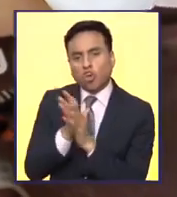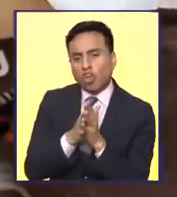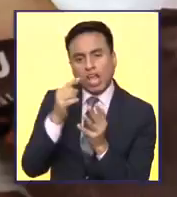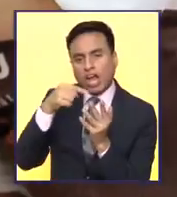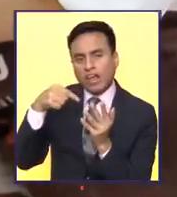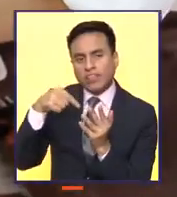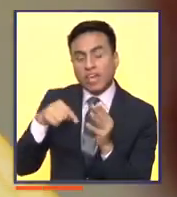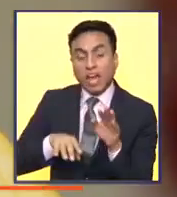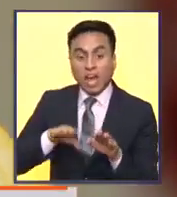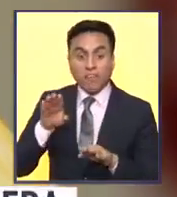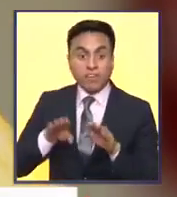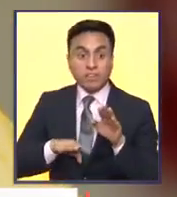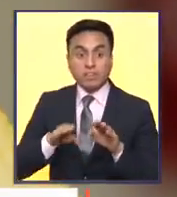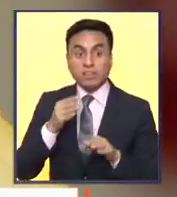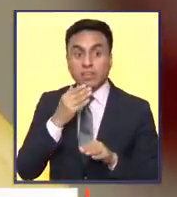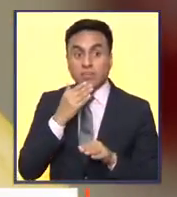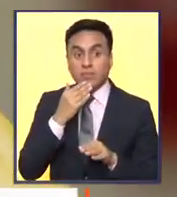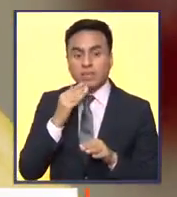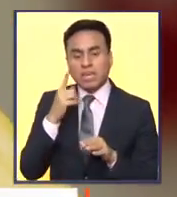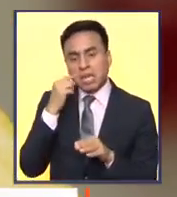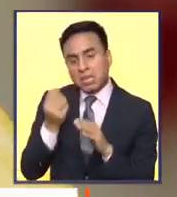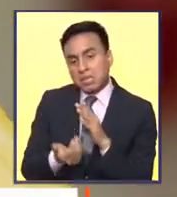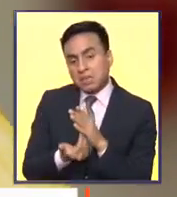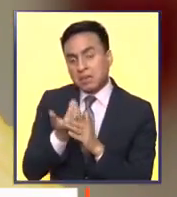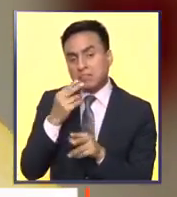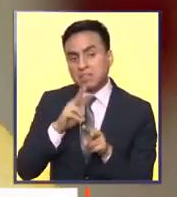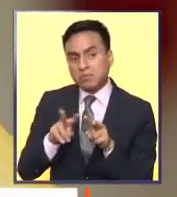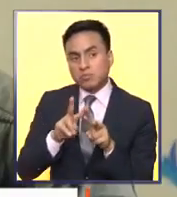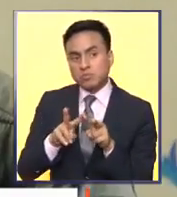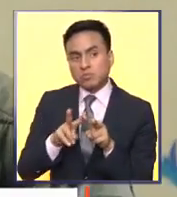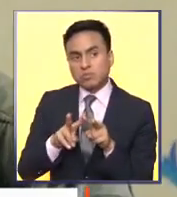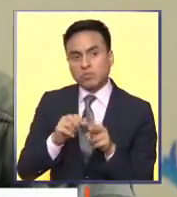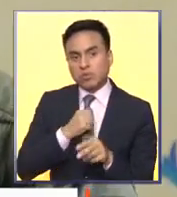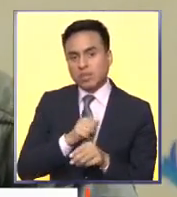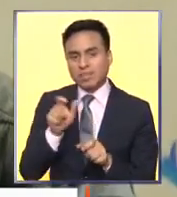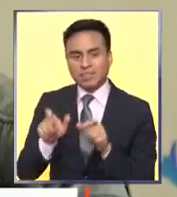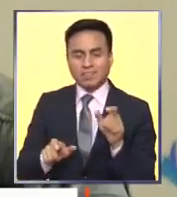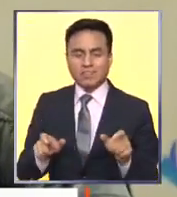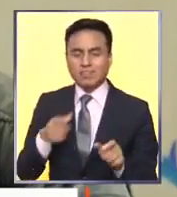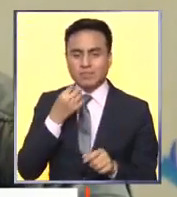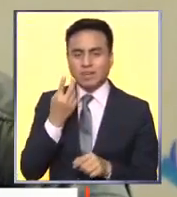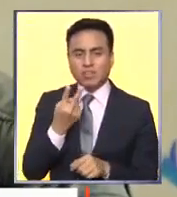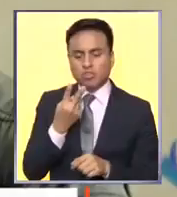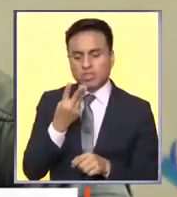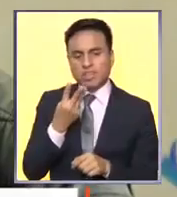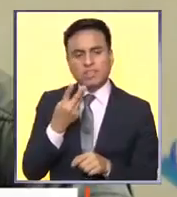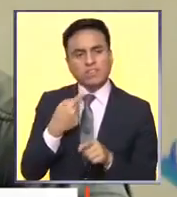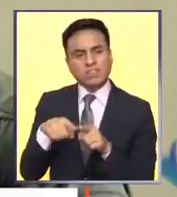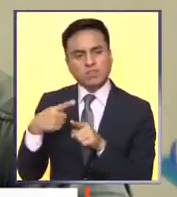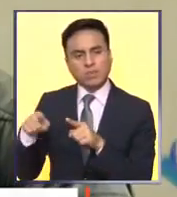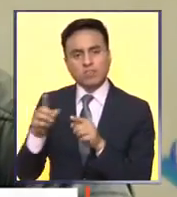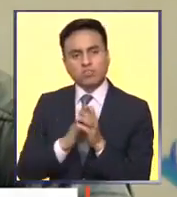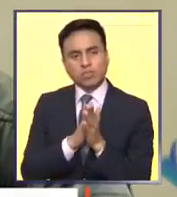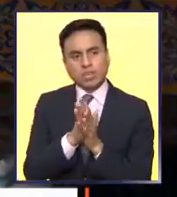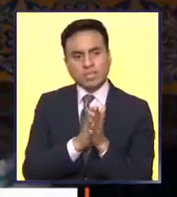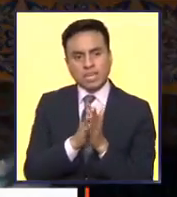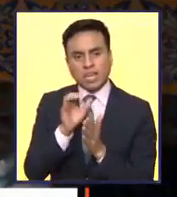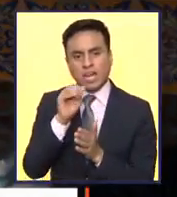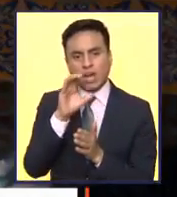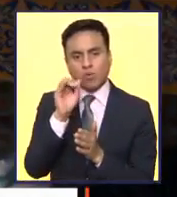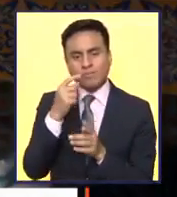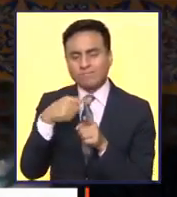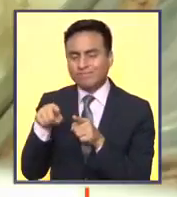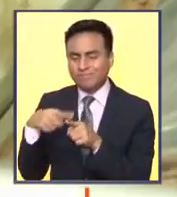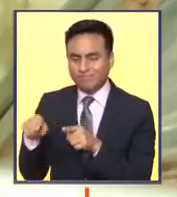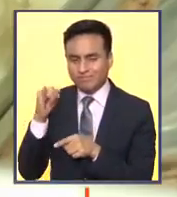veces hacemos ediciones por el día para no aburrir a la gente. Siempre tenemos dos, tres diferentes salsas de chocolate, diferentes cacaos, pero